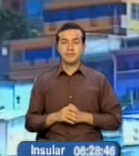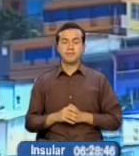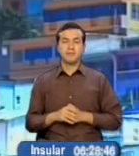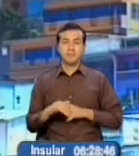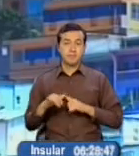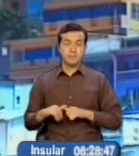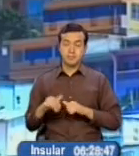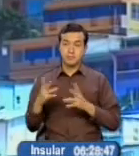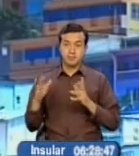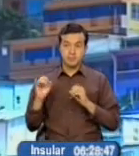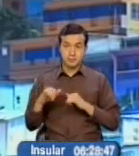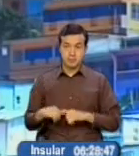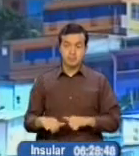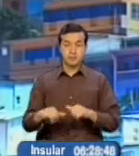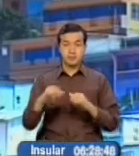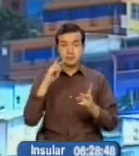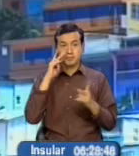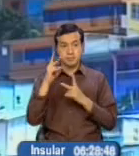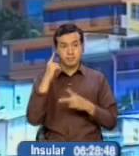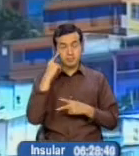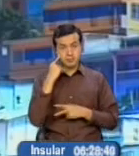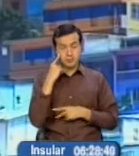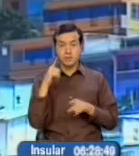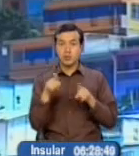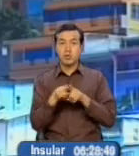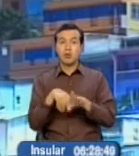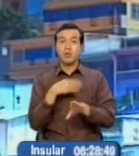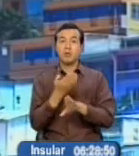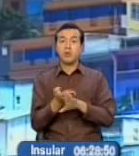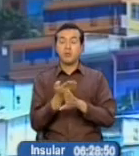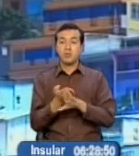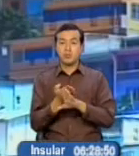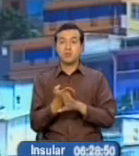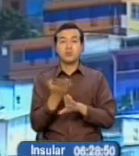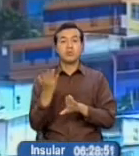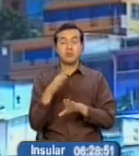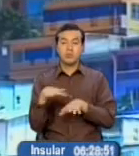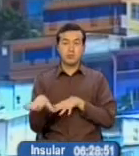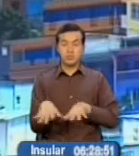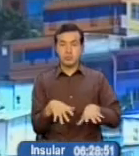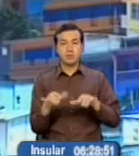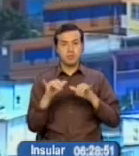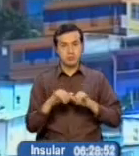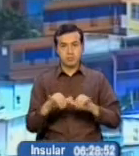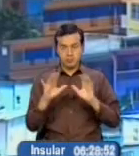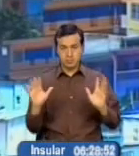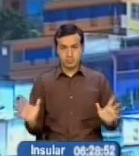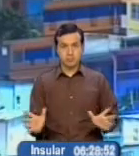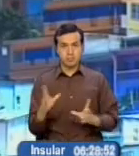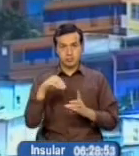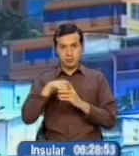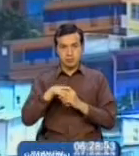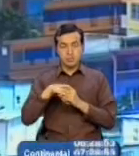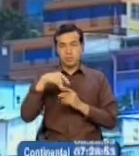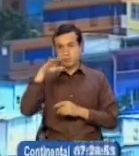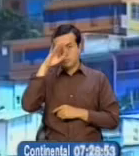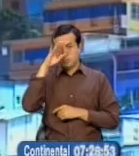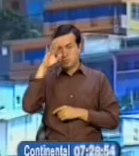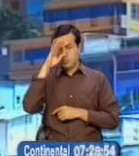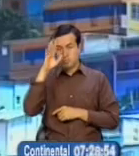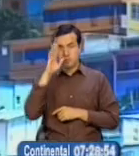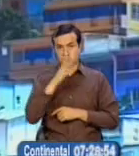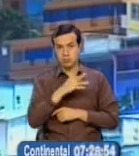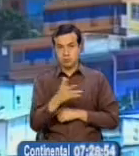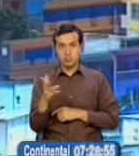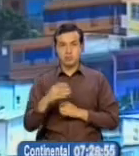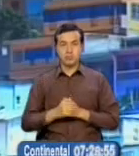seguirían adelante, entonces evidentemente sería como una propuesta para nosotros mismos como activistas para seguir impulsando dentro de la misma ideología contraria a la